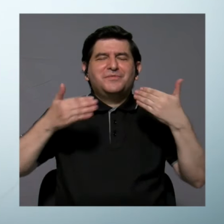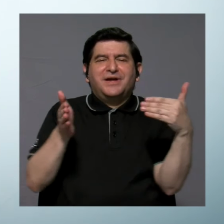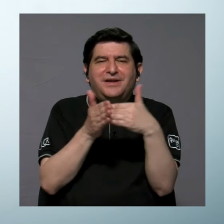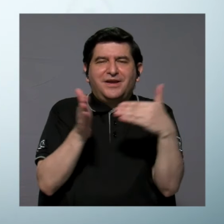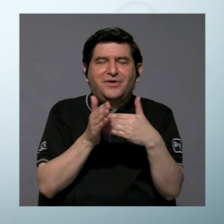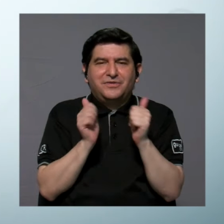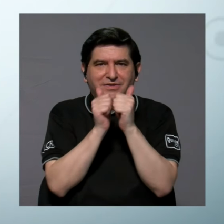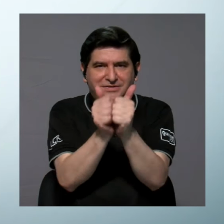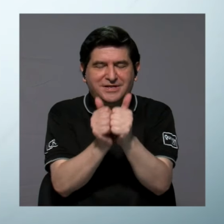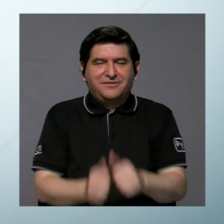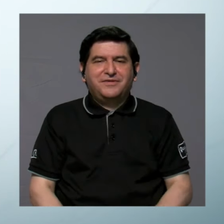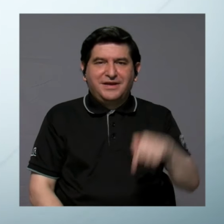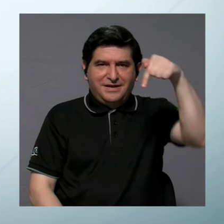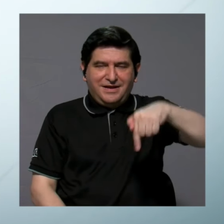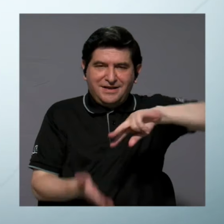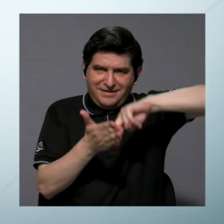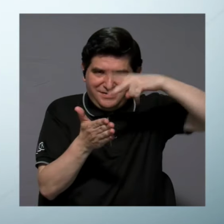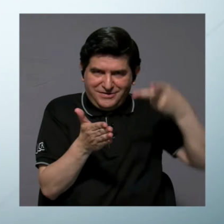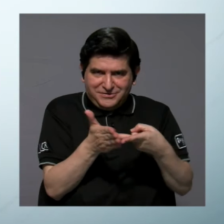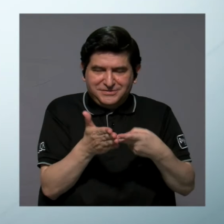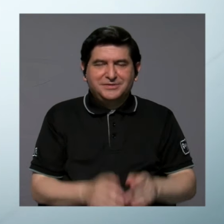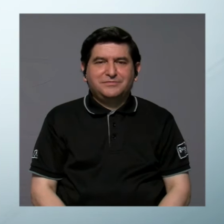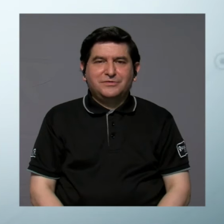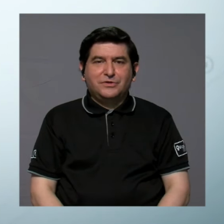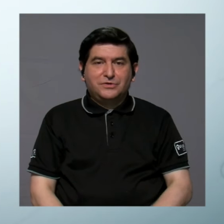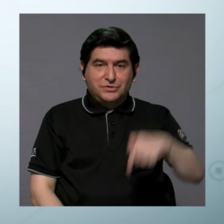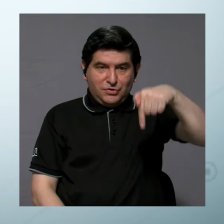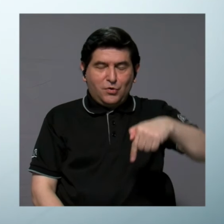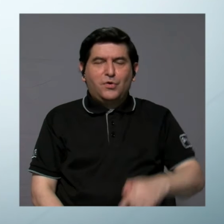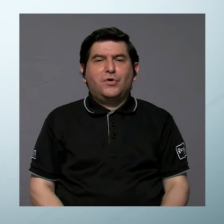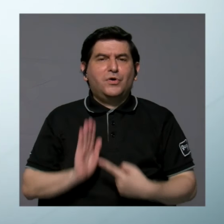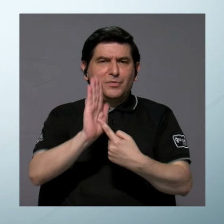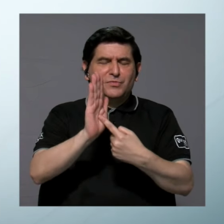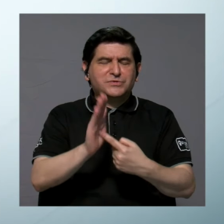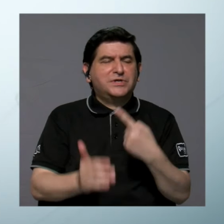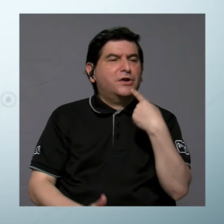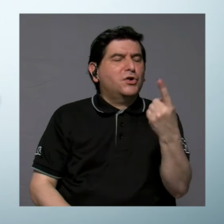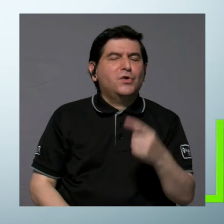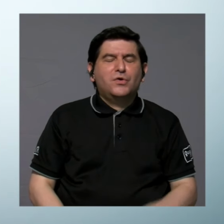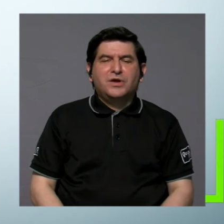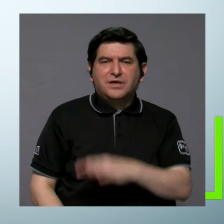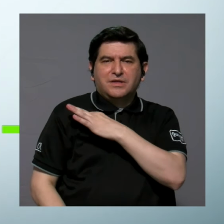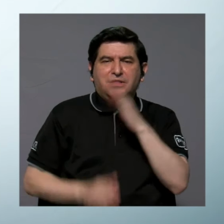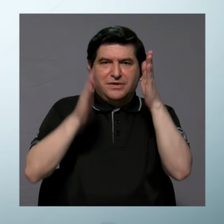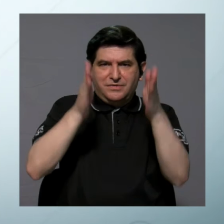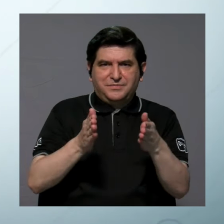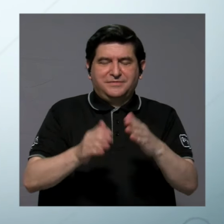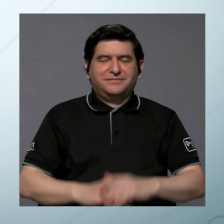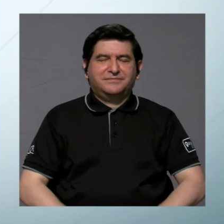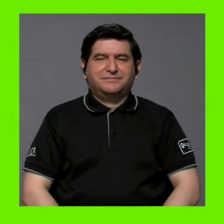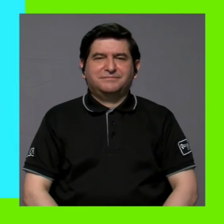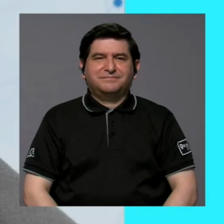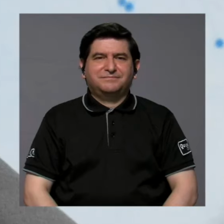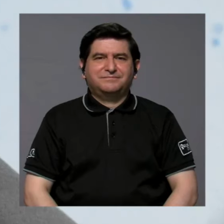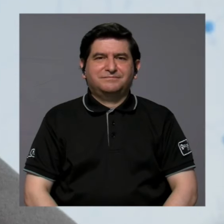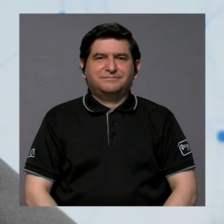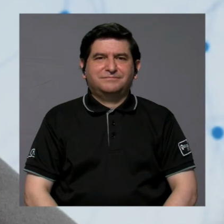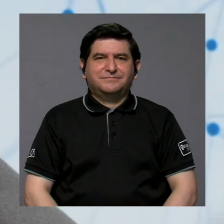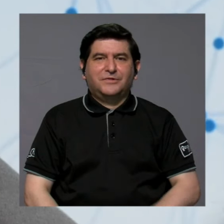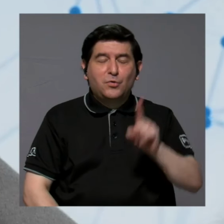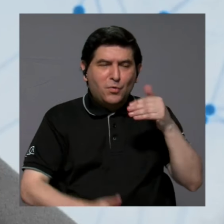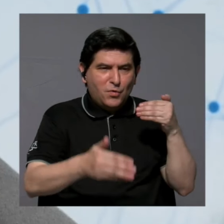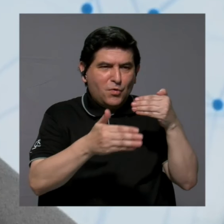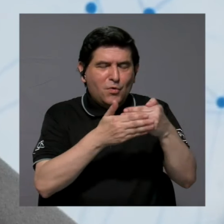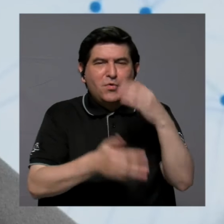alegra estar de nuevo con ustedes en este segmento de conceptos. Hoy vamos a definir lo que dijo nuestra invitada aquí. Fue